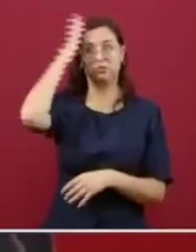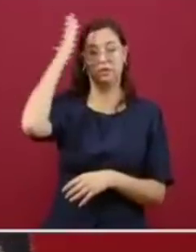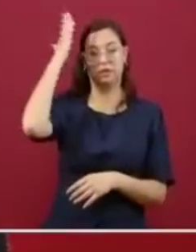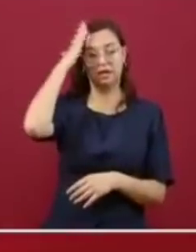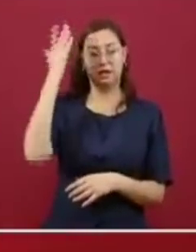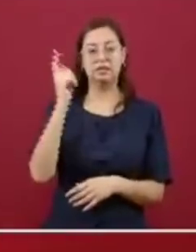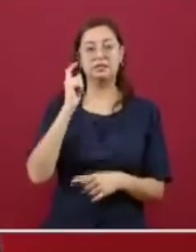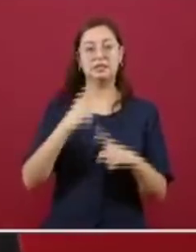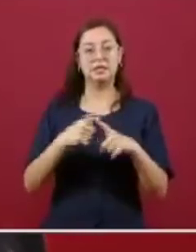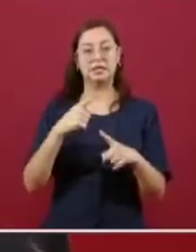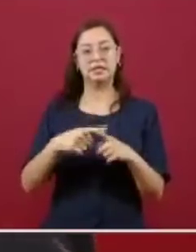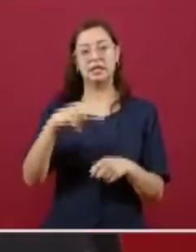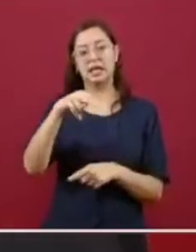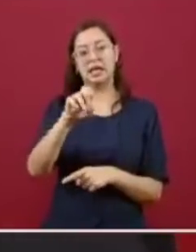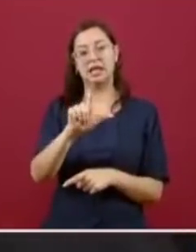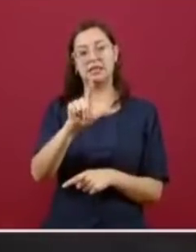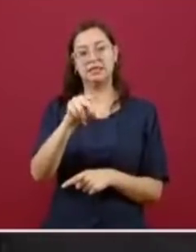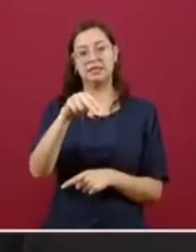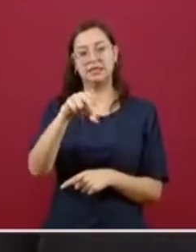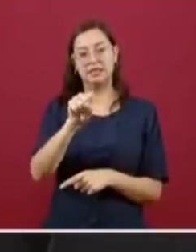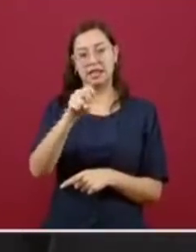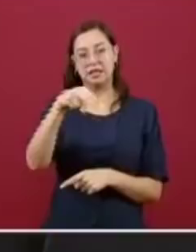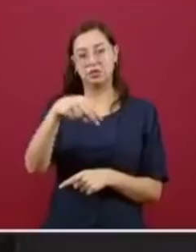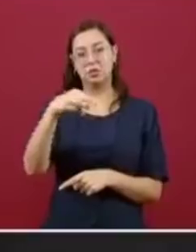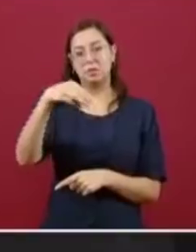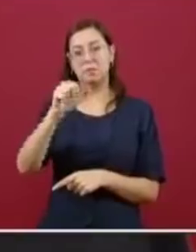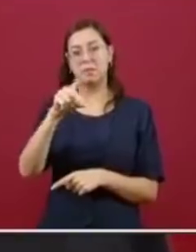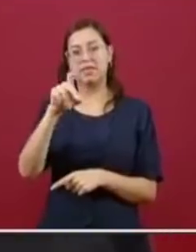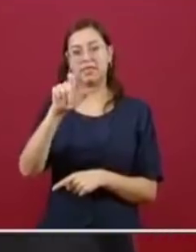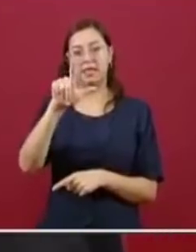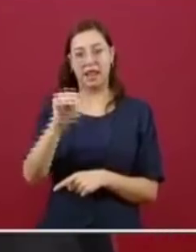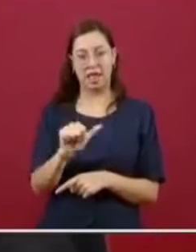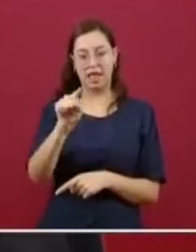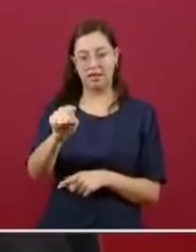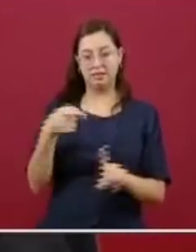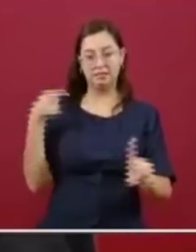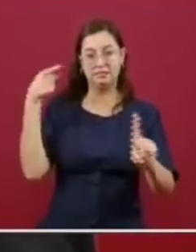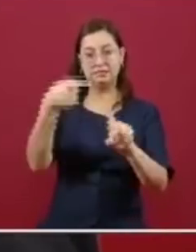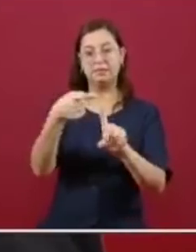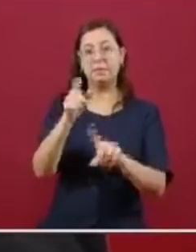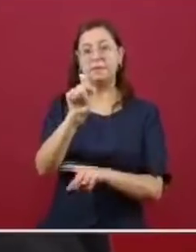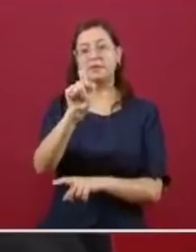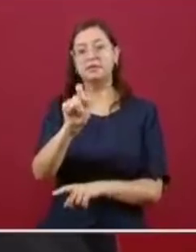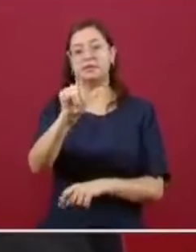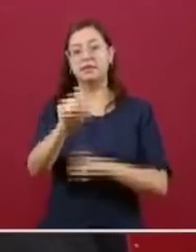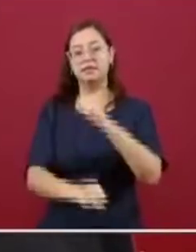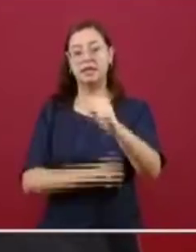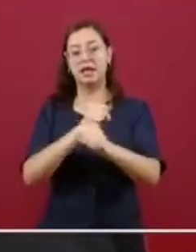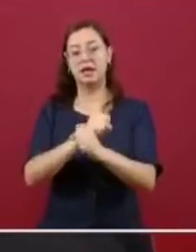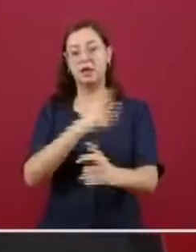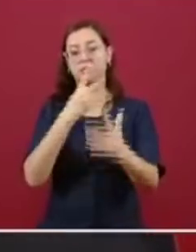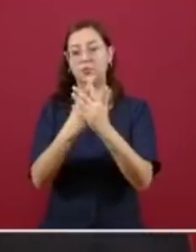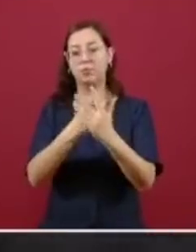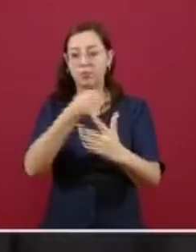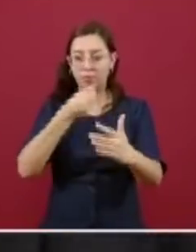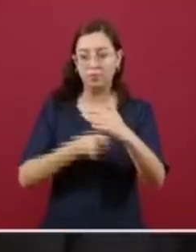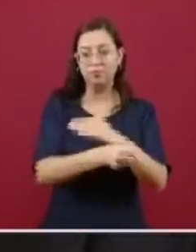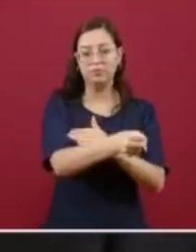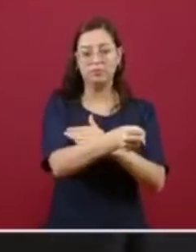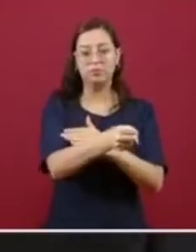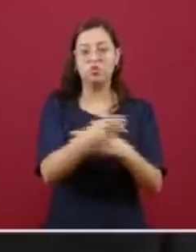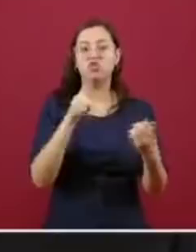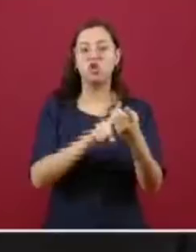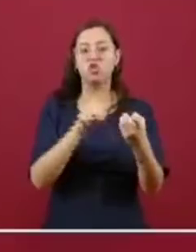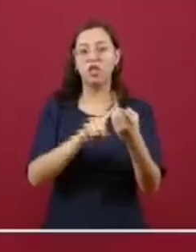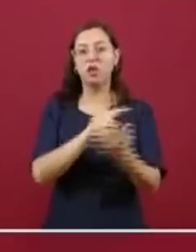estuvo 27 años en prisión y la mayor parte de ese tiempo en una